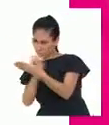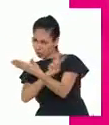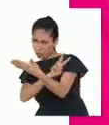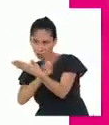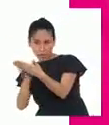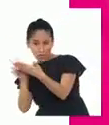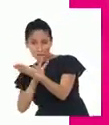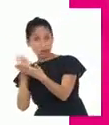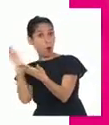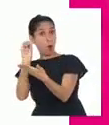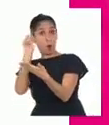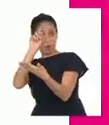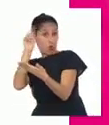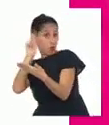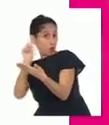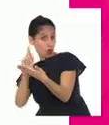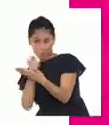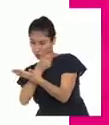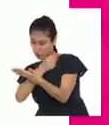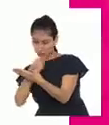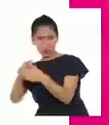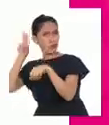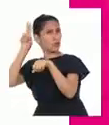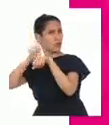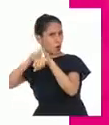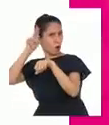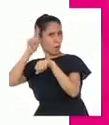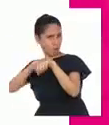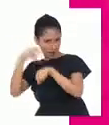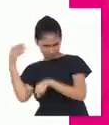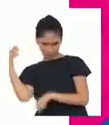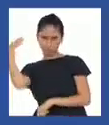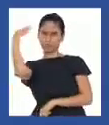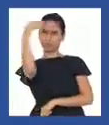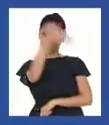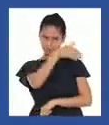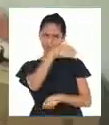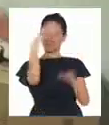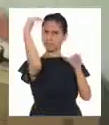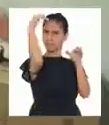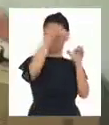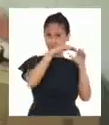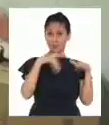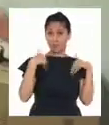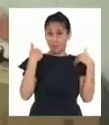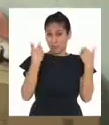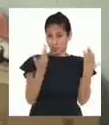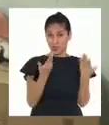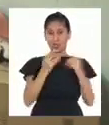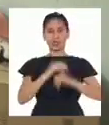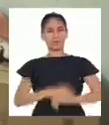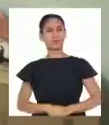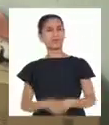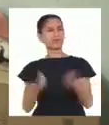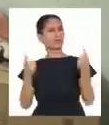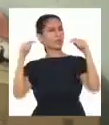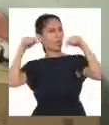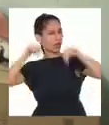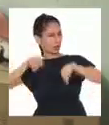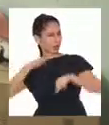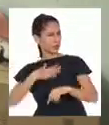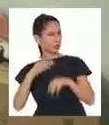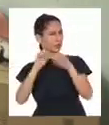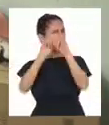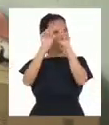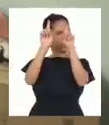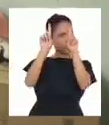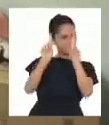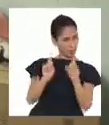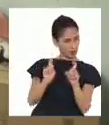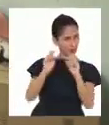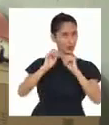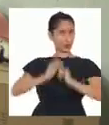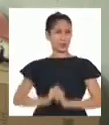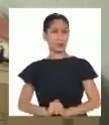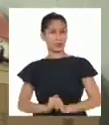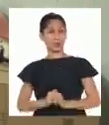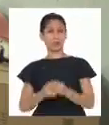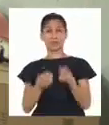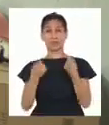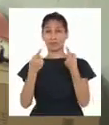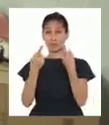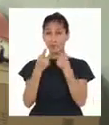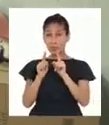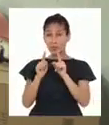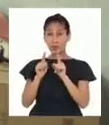votantes solo votaran 120,000 personas. Ahora, yo tengo una pregunta desde el inicio del programa y aún